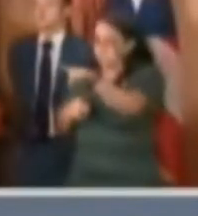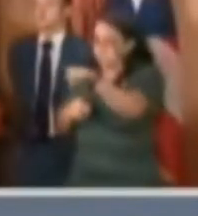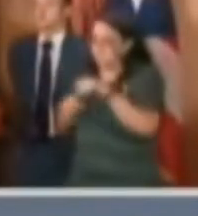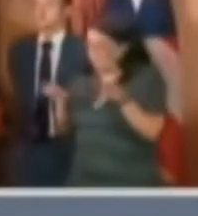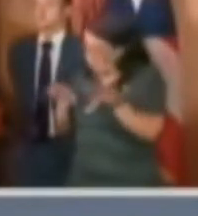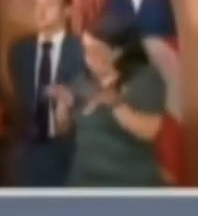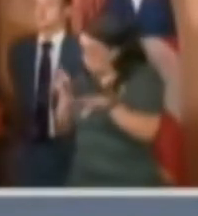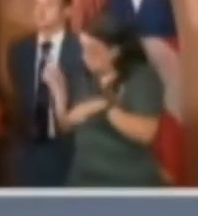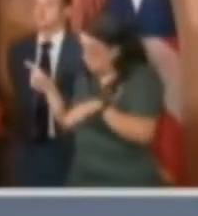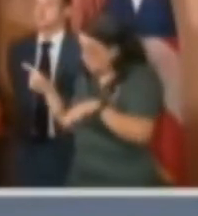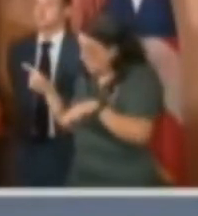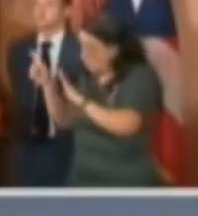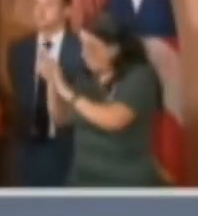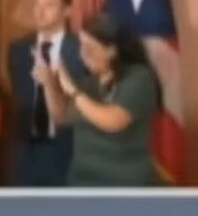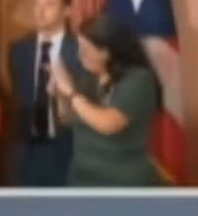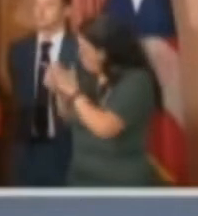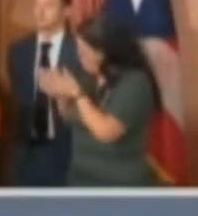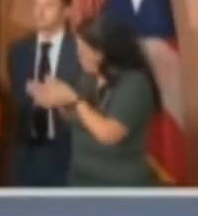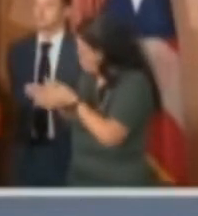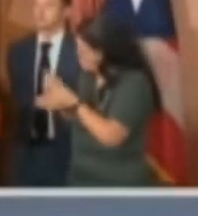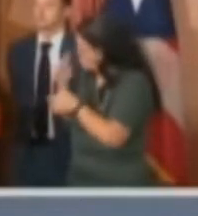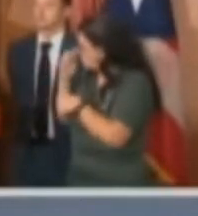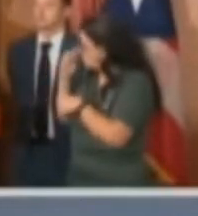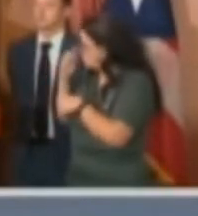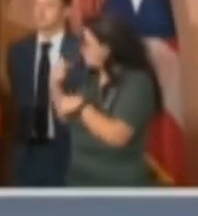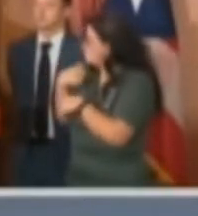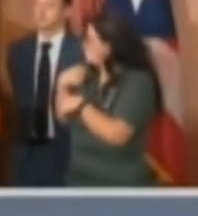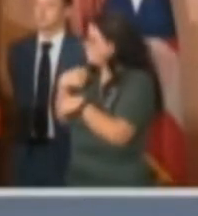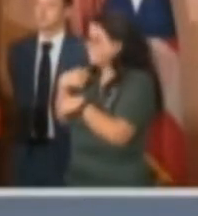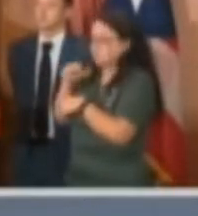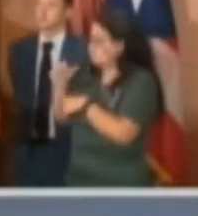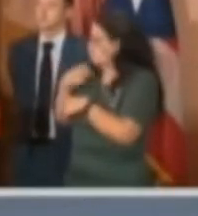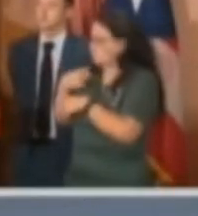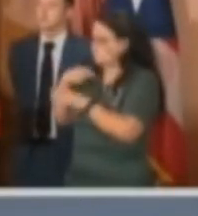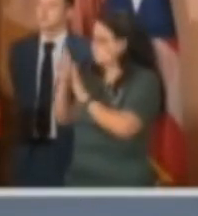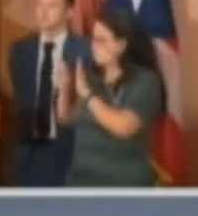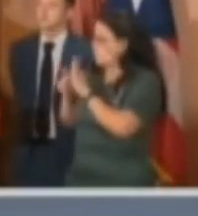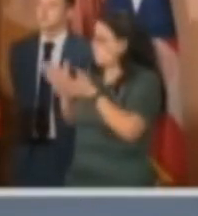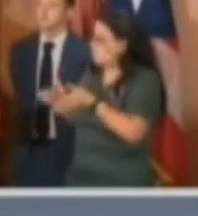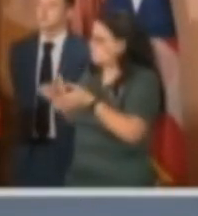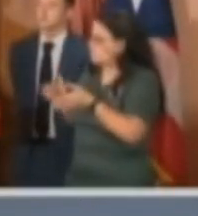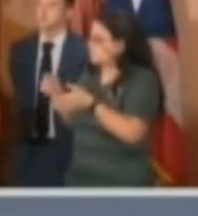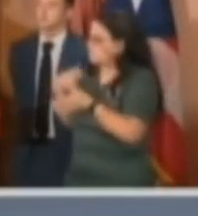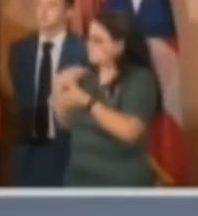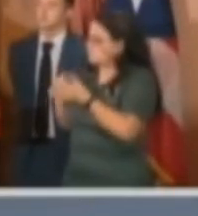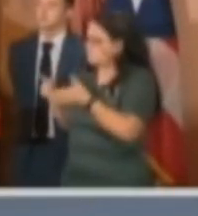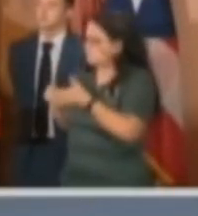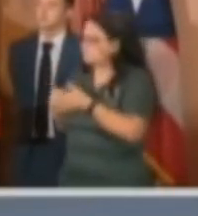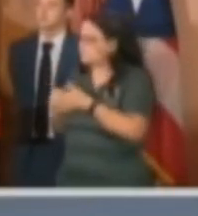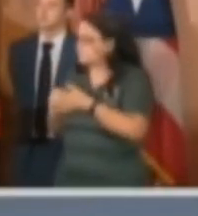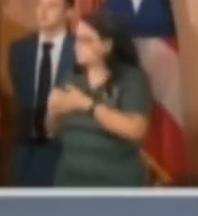subasta que no tiene el expertise para determinar eso?